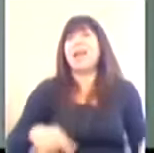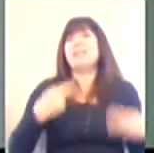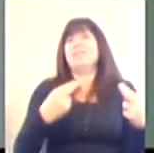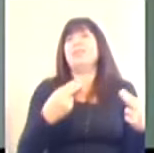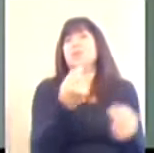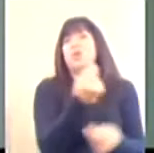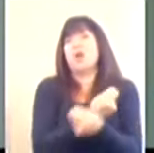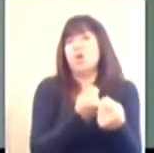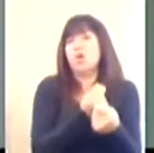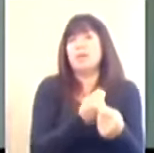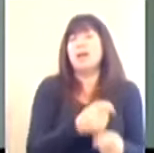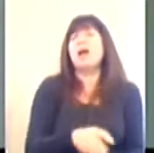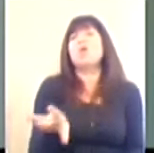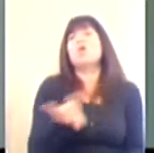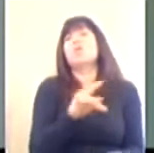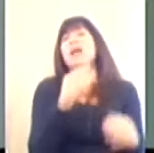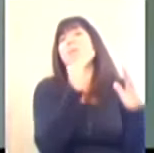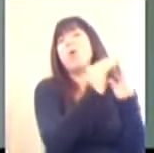en la vivienda,